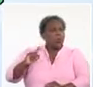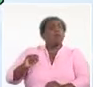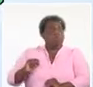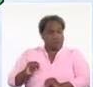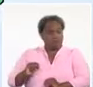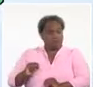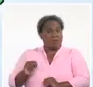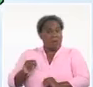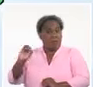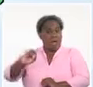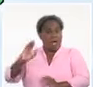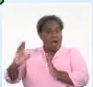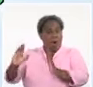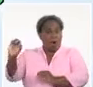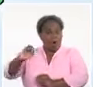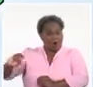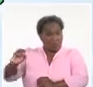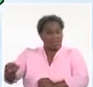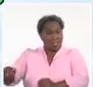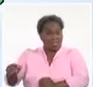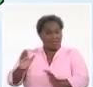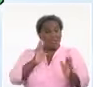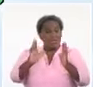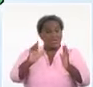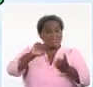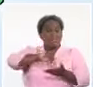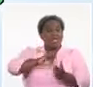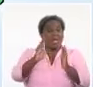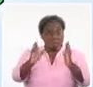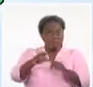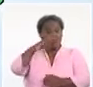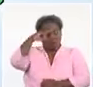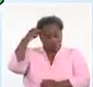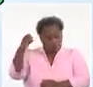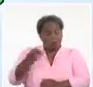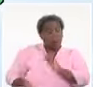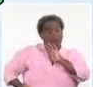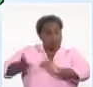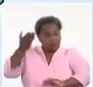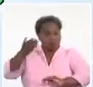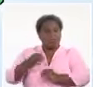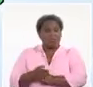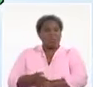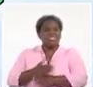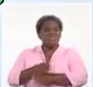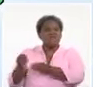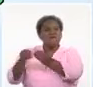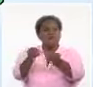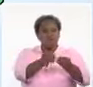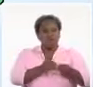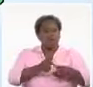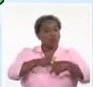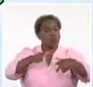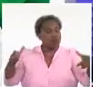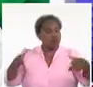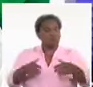cifras muy elevadas como expresión de la alta transmisión.